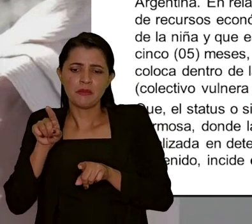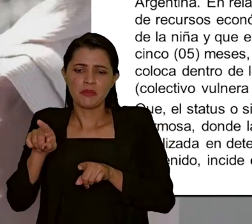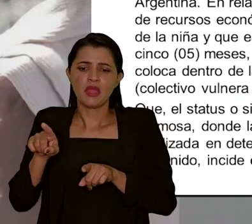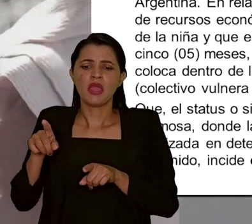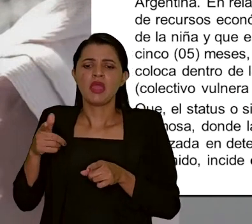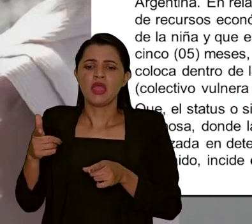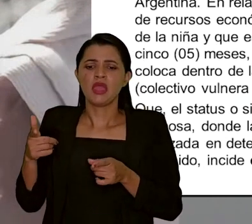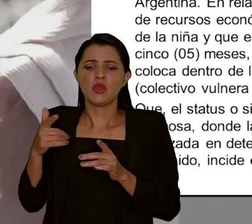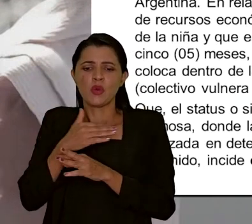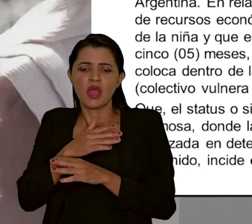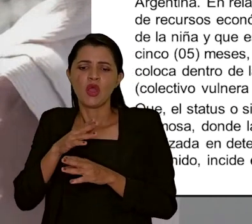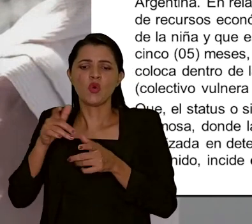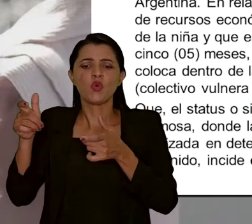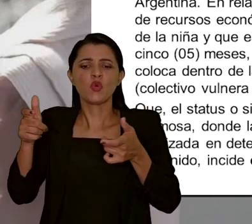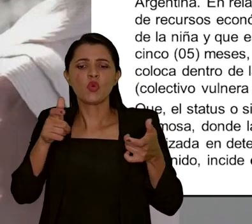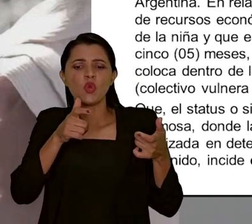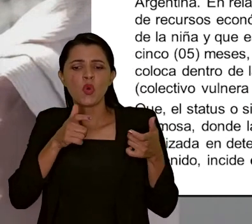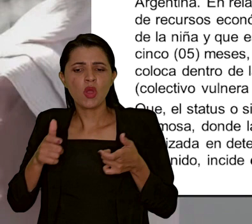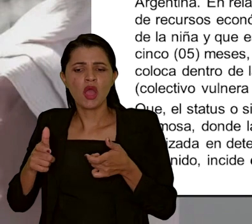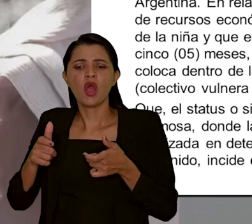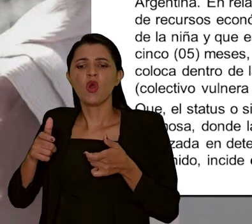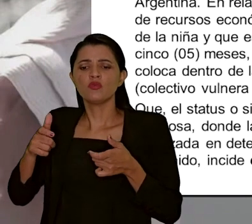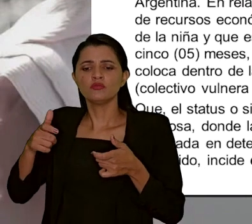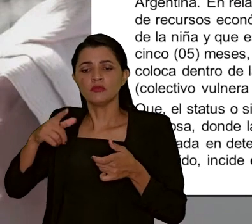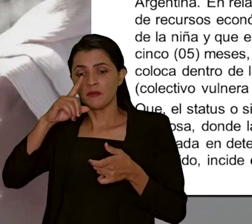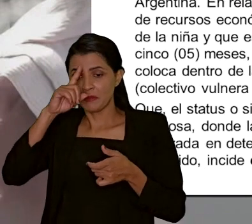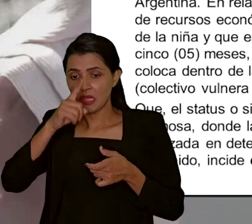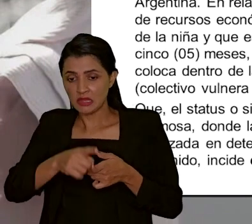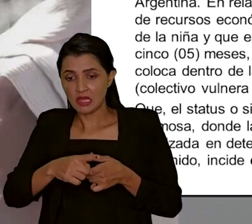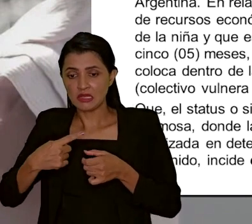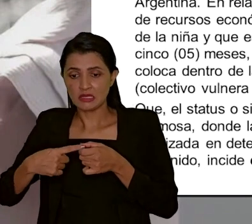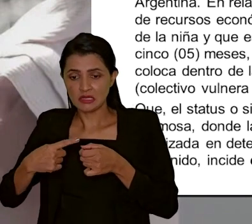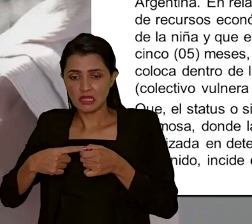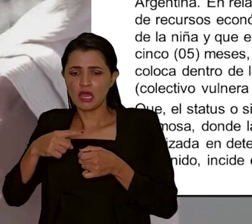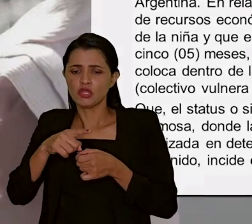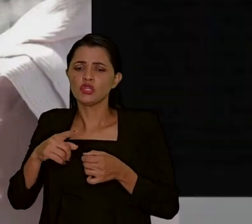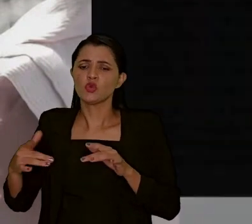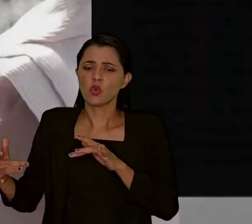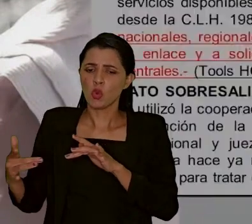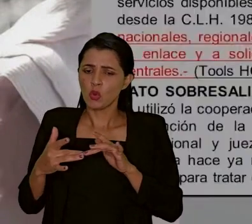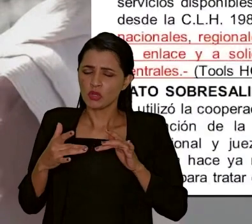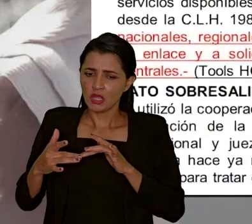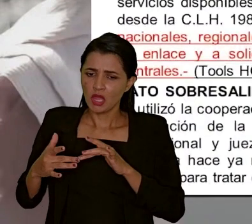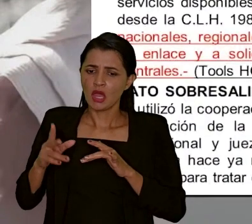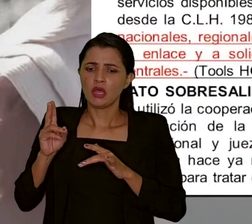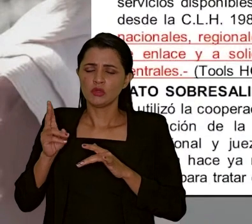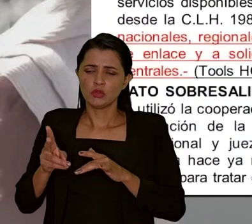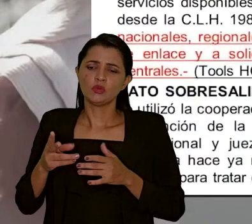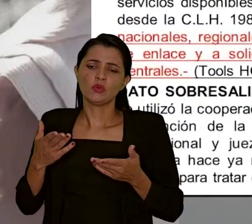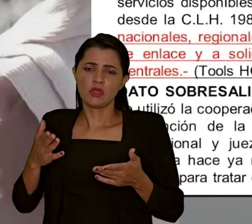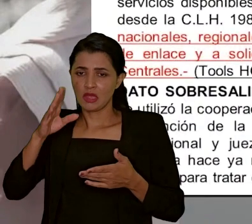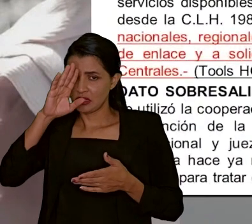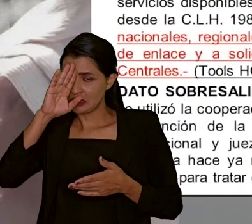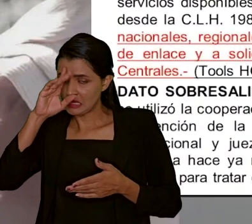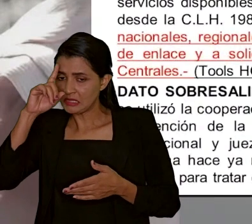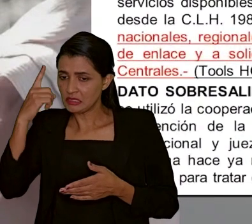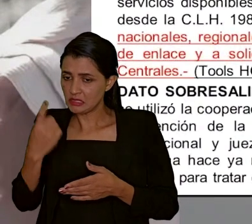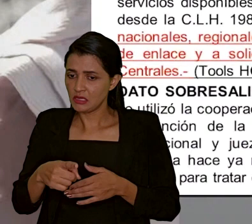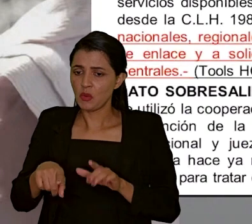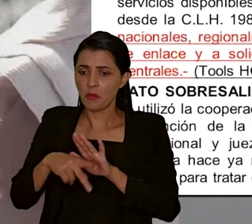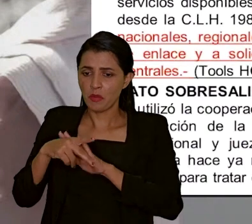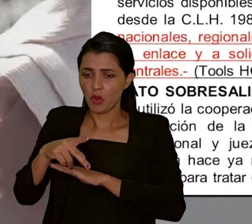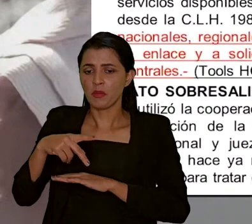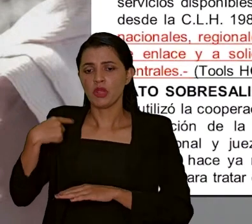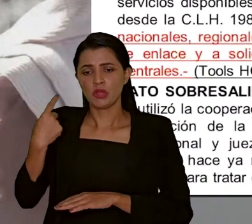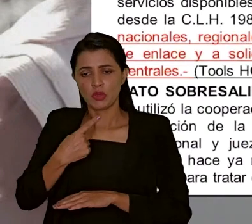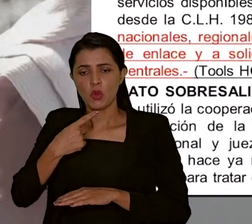contagio contenido, dice el juez, incide enormemente en la decisión a tomar. Destaca